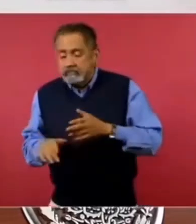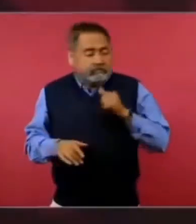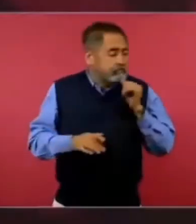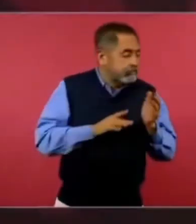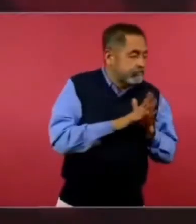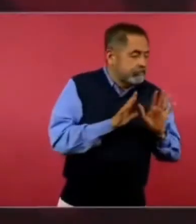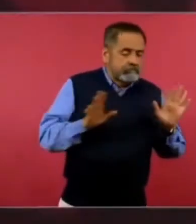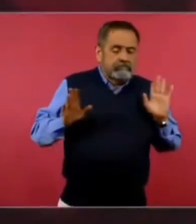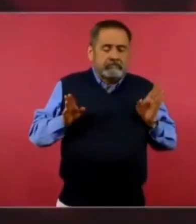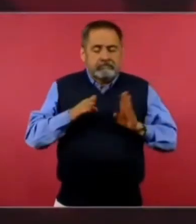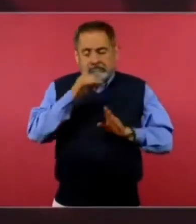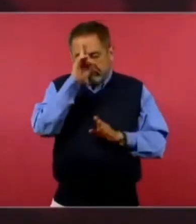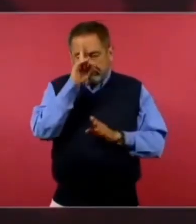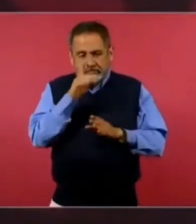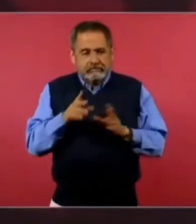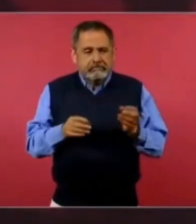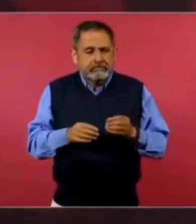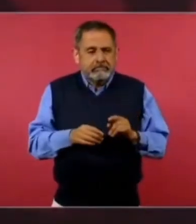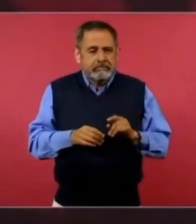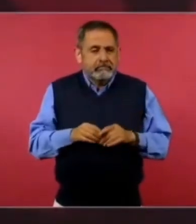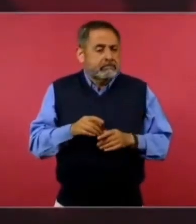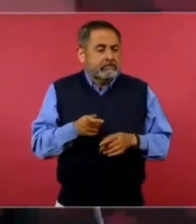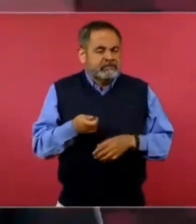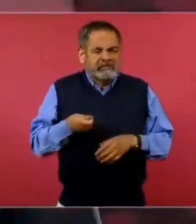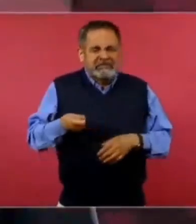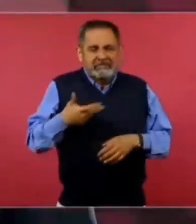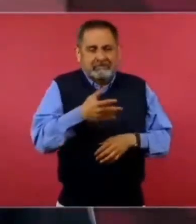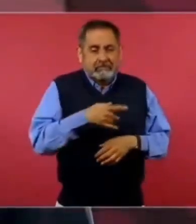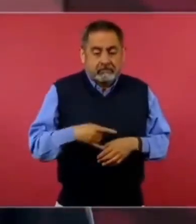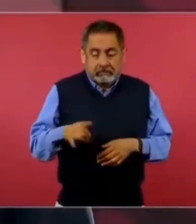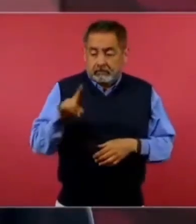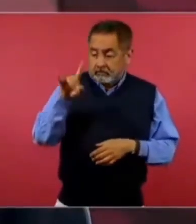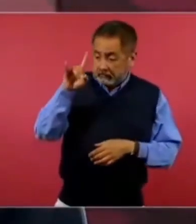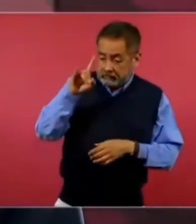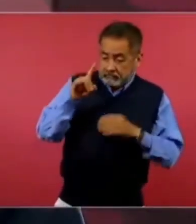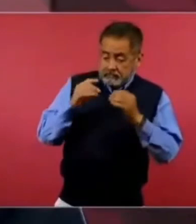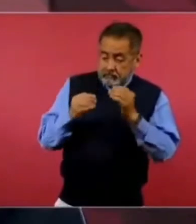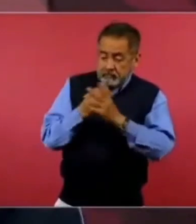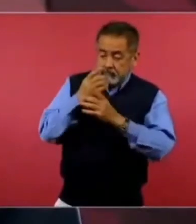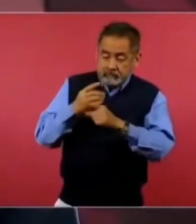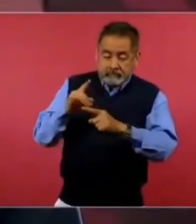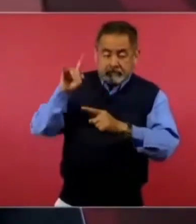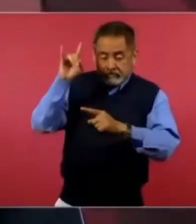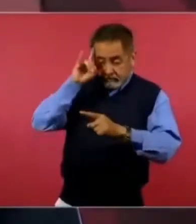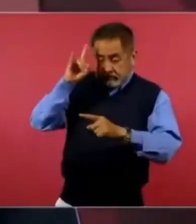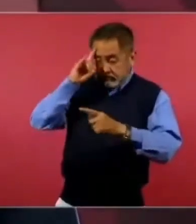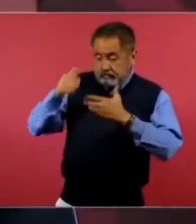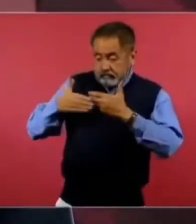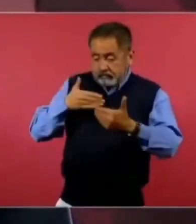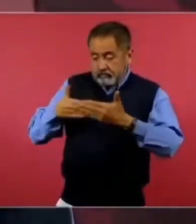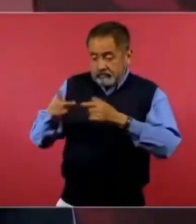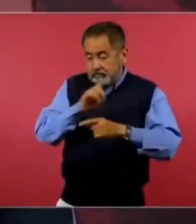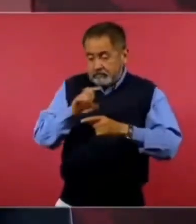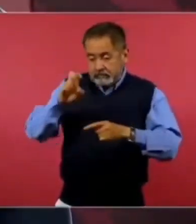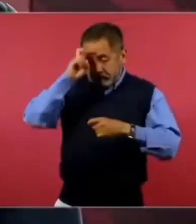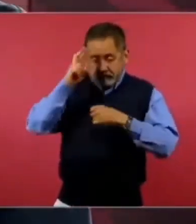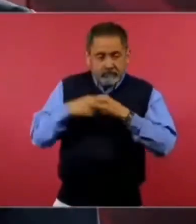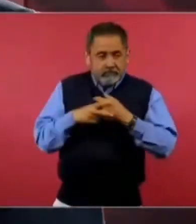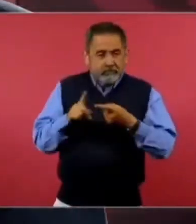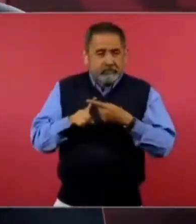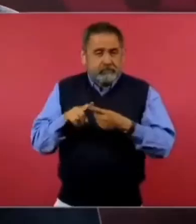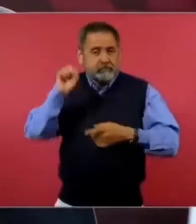o de la llamada izquierda moderna de Europa. Es el